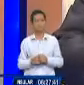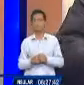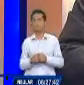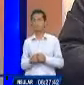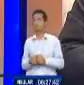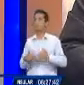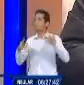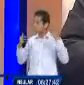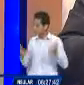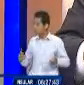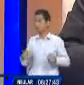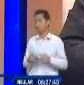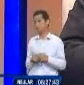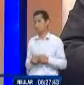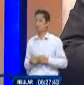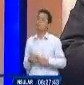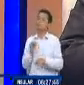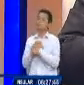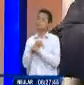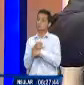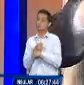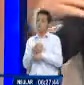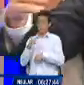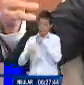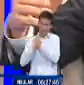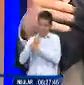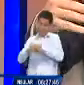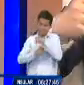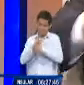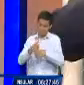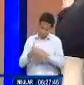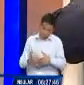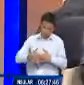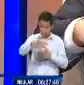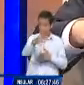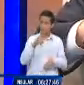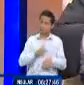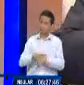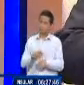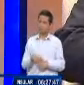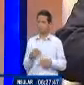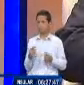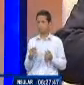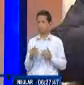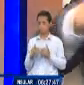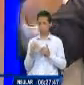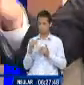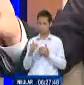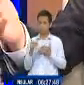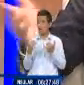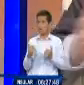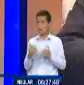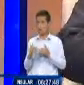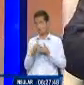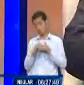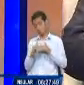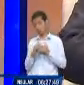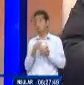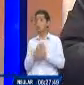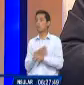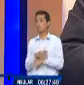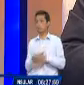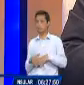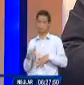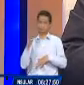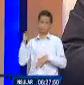ser una industria a largo plazo los precios son cíclicos ahora estamos en una etapa de precios bajos que se recuperará no